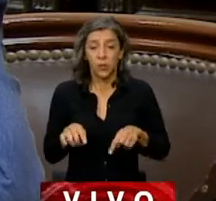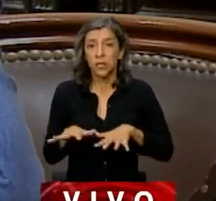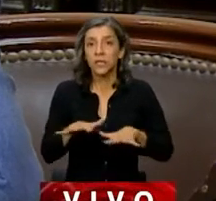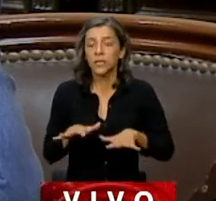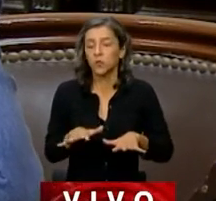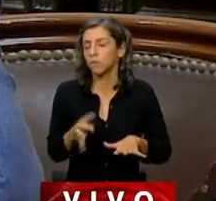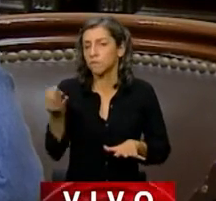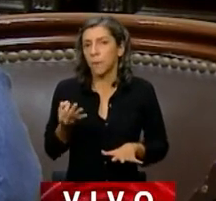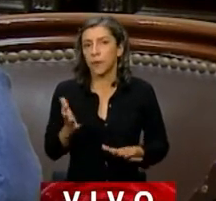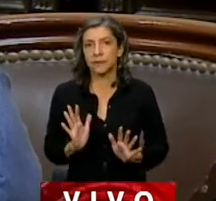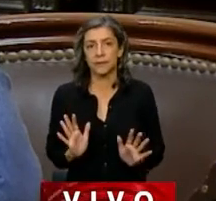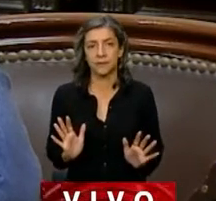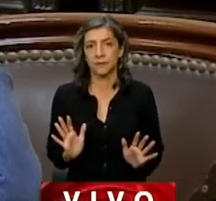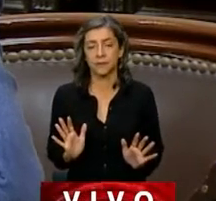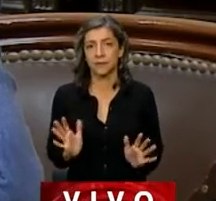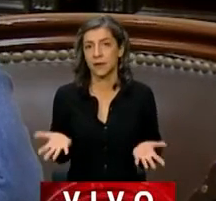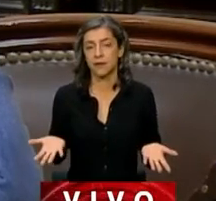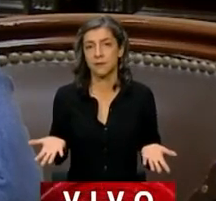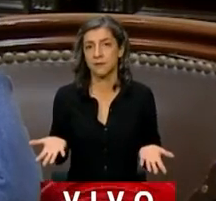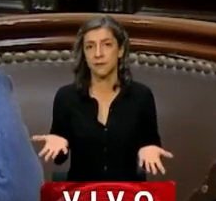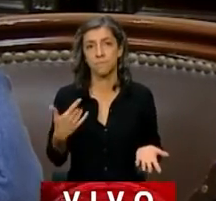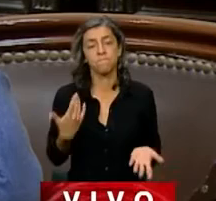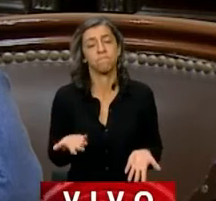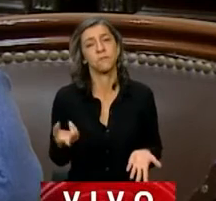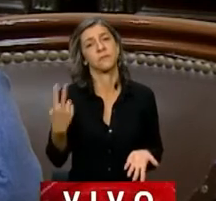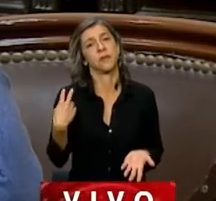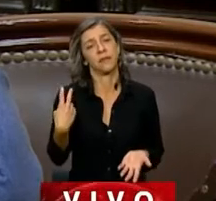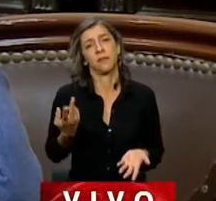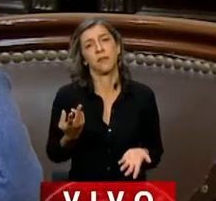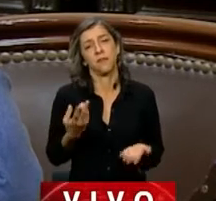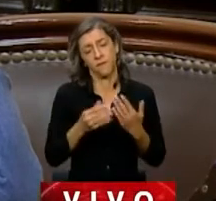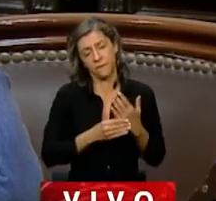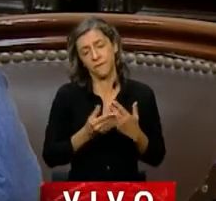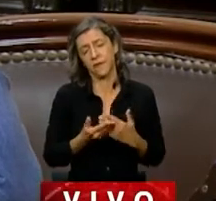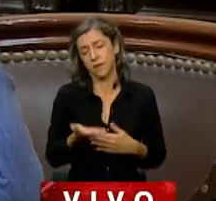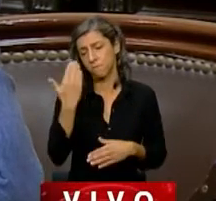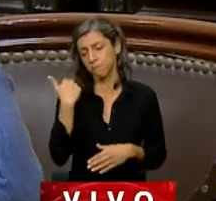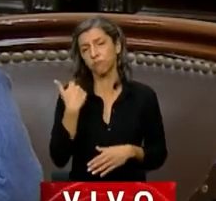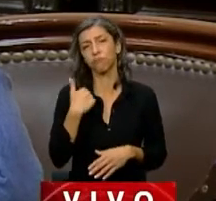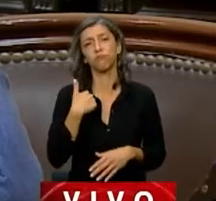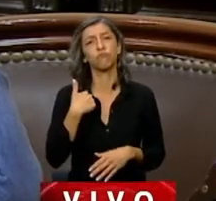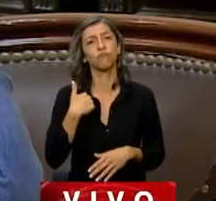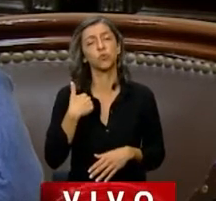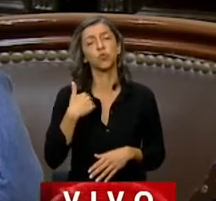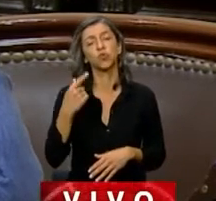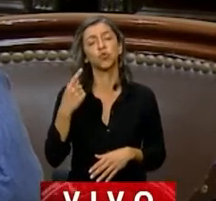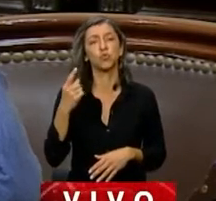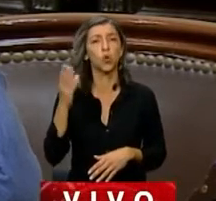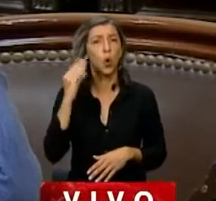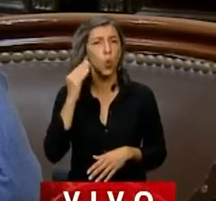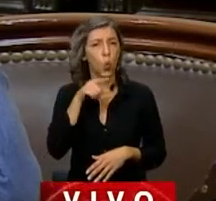Mire, señor jefe de gabinete, yo lo escuché el otro día, tuve la oportunidad de escucharlo en una muy interesante